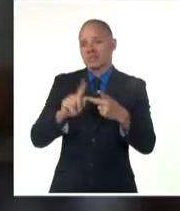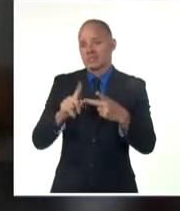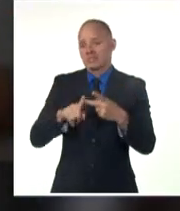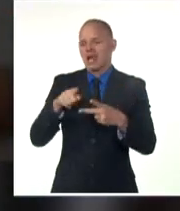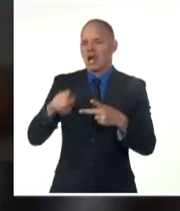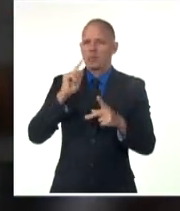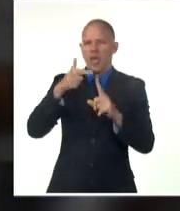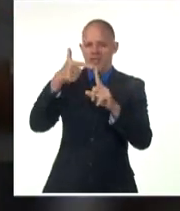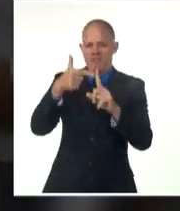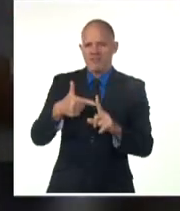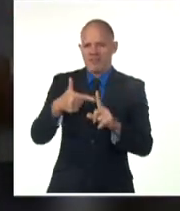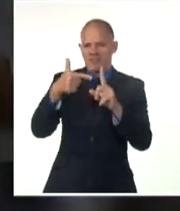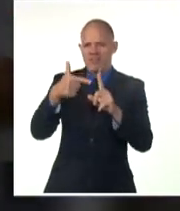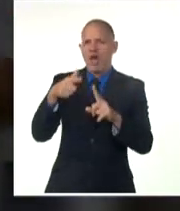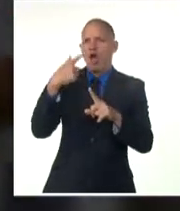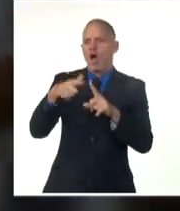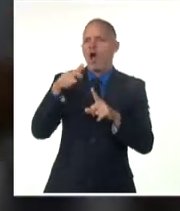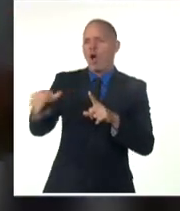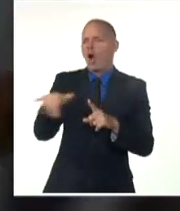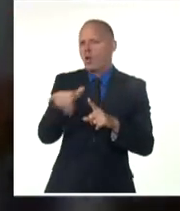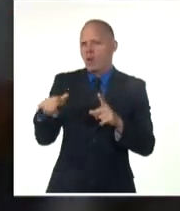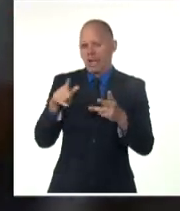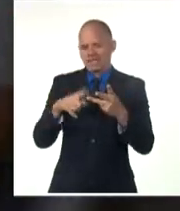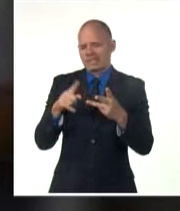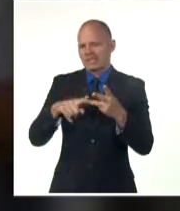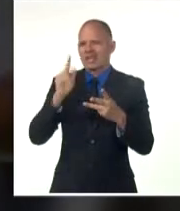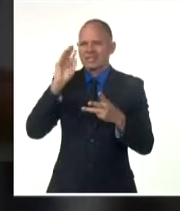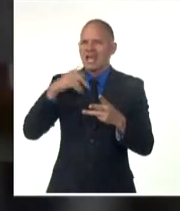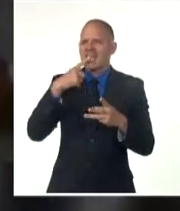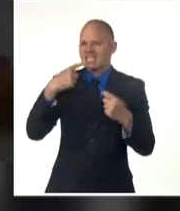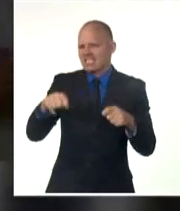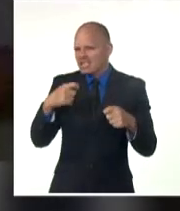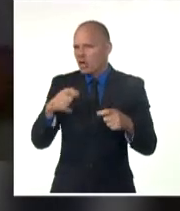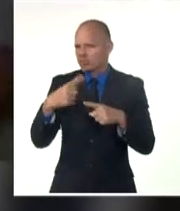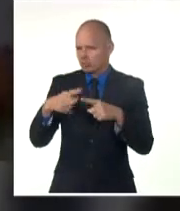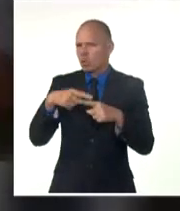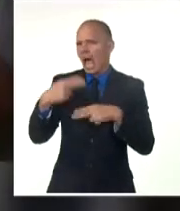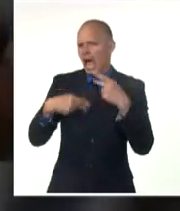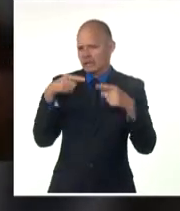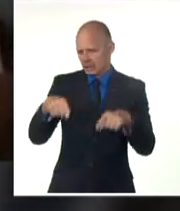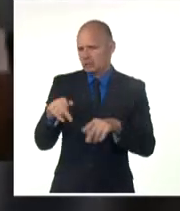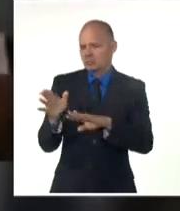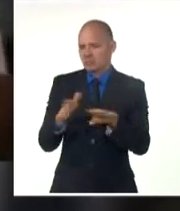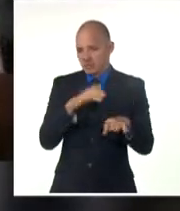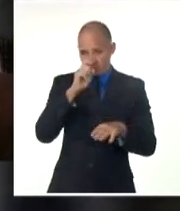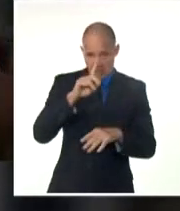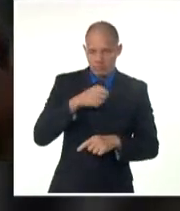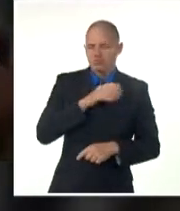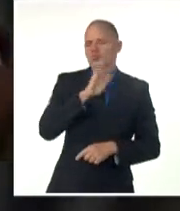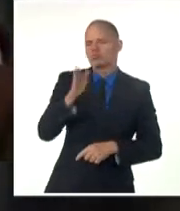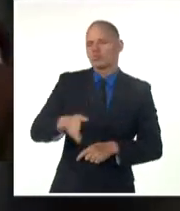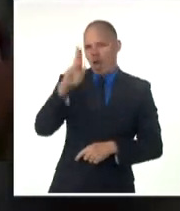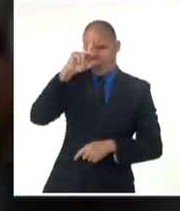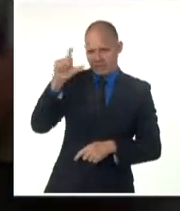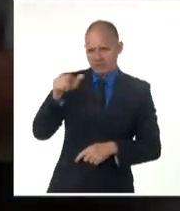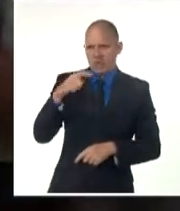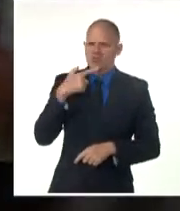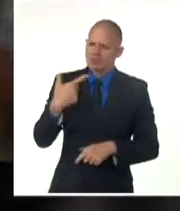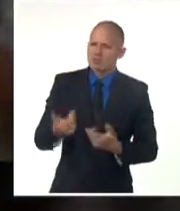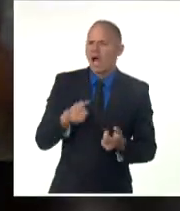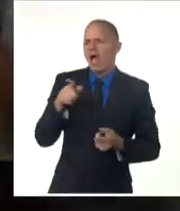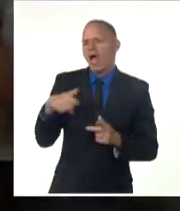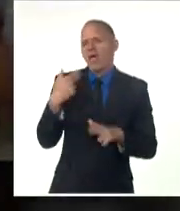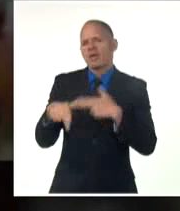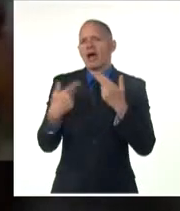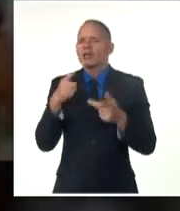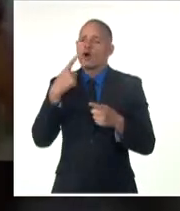y reparación de redes. De igual modo, intercambió con directivos y trabajadores del Hospital Arnaldo Millán Castro, donde se realiza un